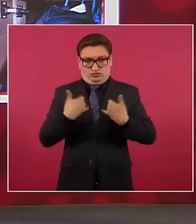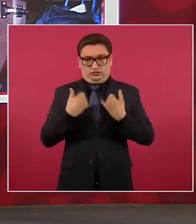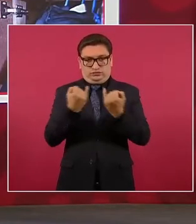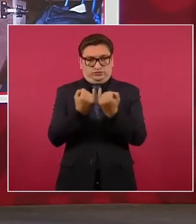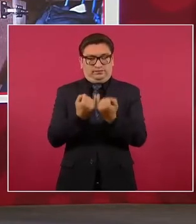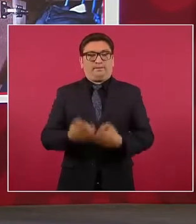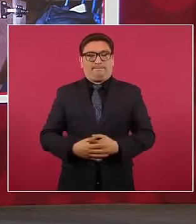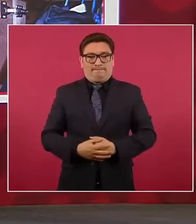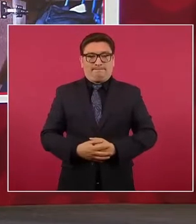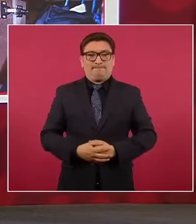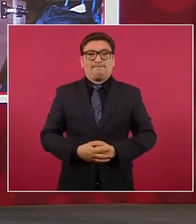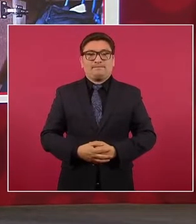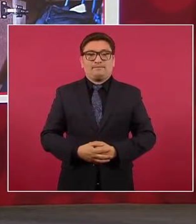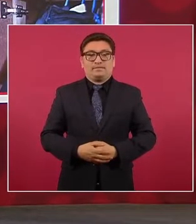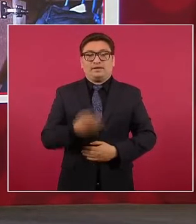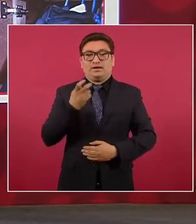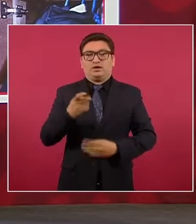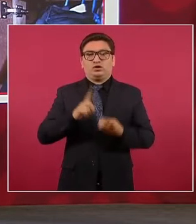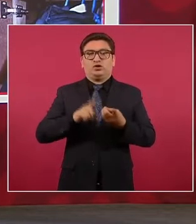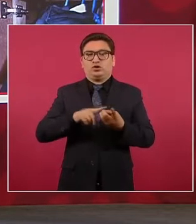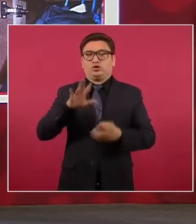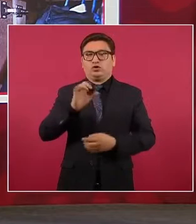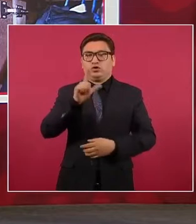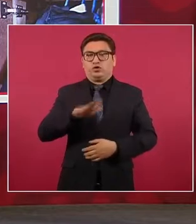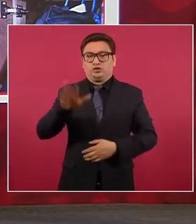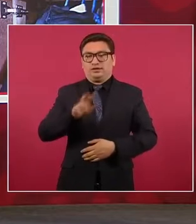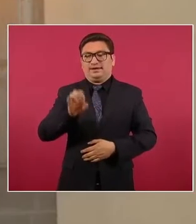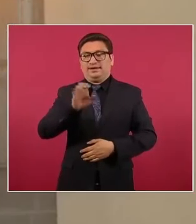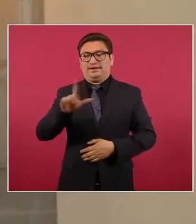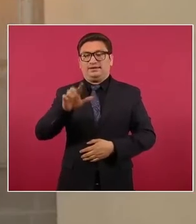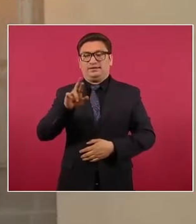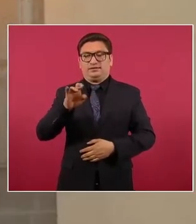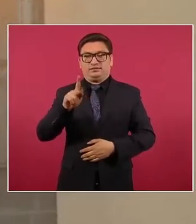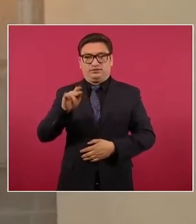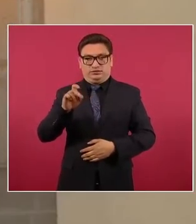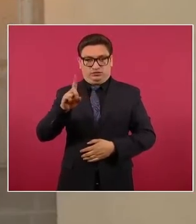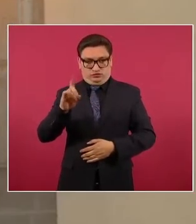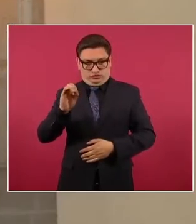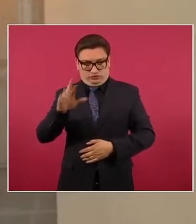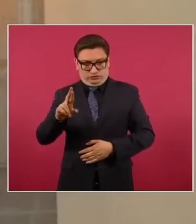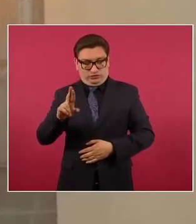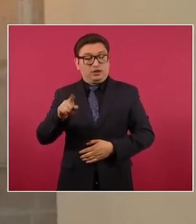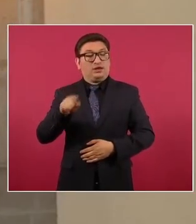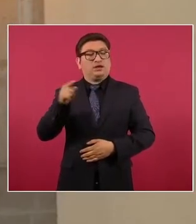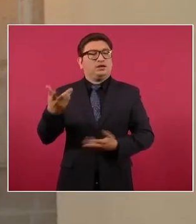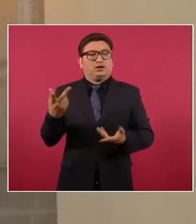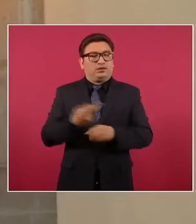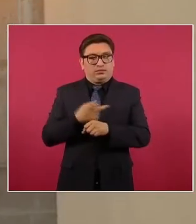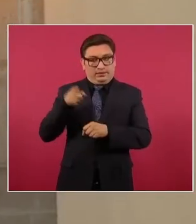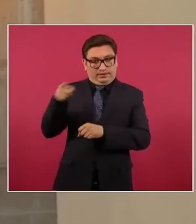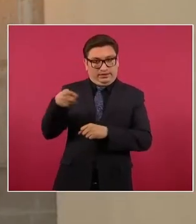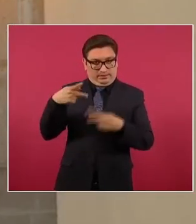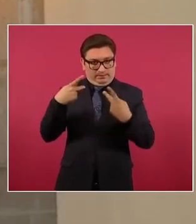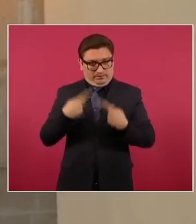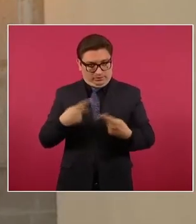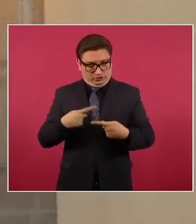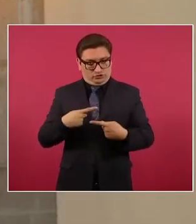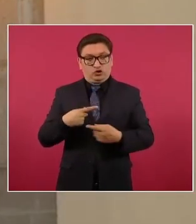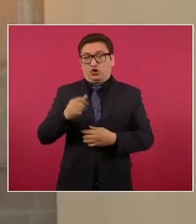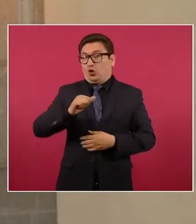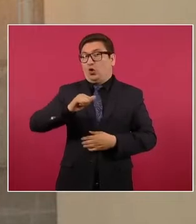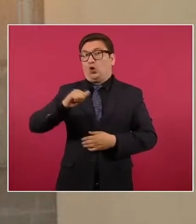ocurrió, insisto, en la colonia El Resplandor y se aprecia que junto con él intervinieron